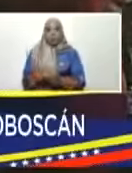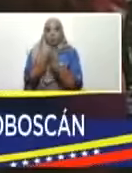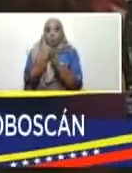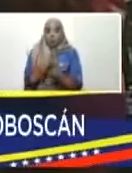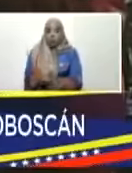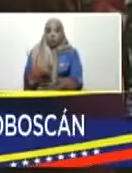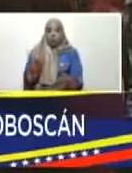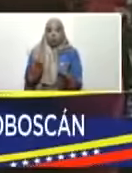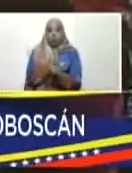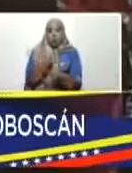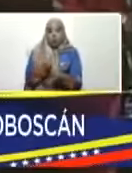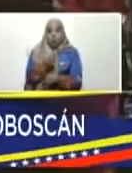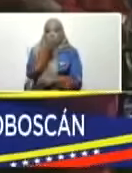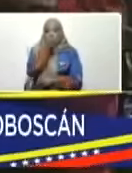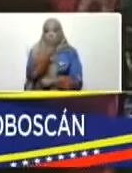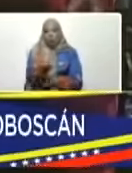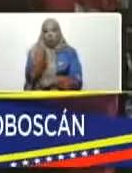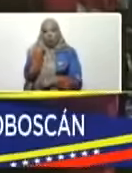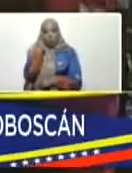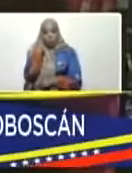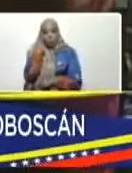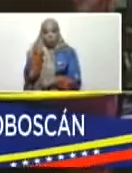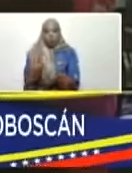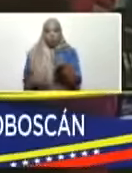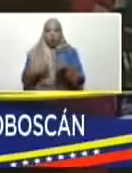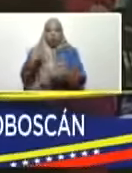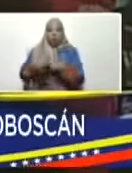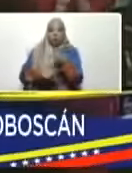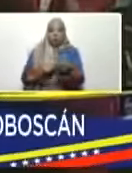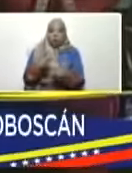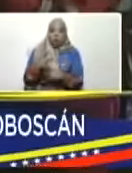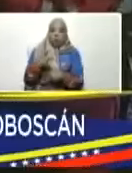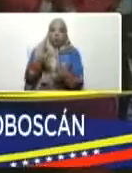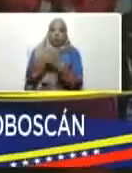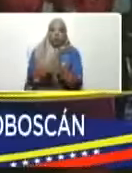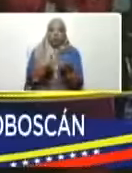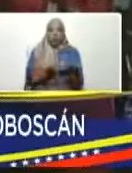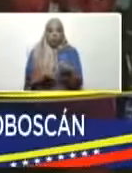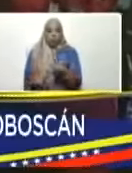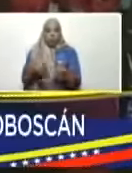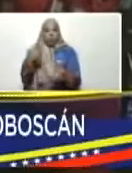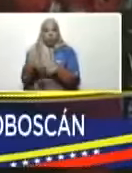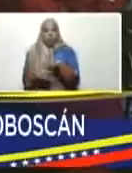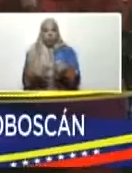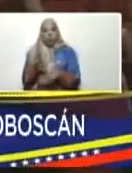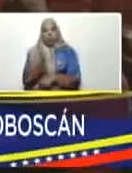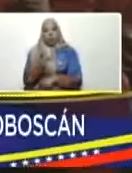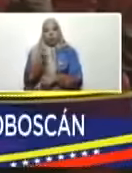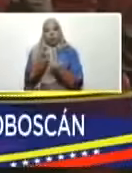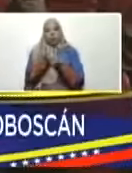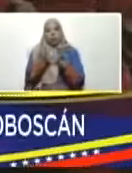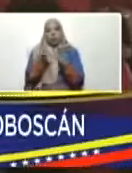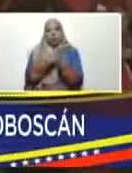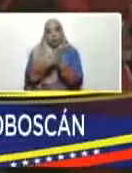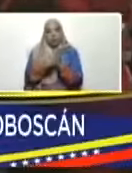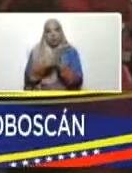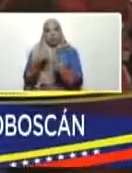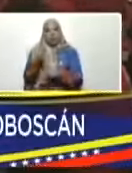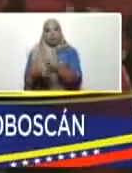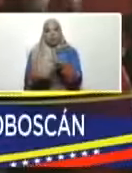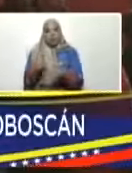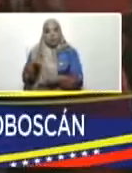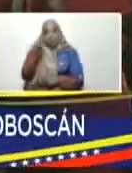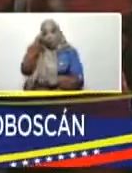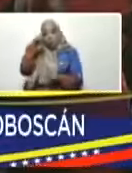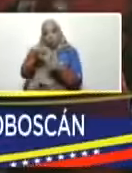resultados son tangibles. Podemos ver como de una producción cero, ya estamos en una producción promedio de 85 mil barriles, con